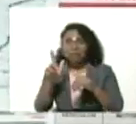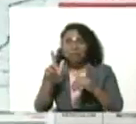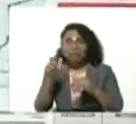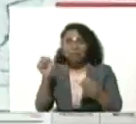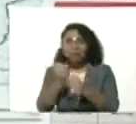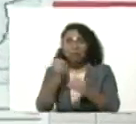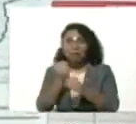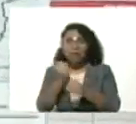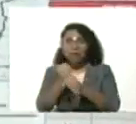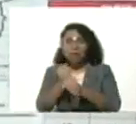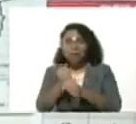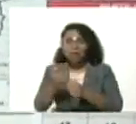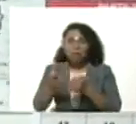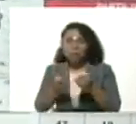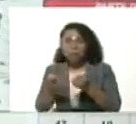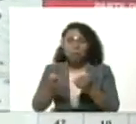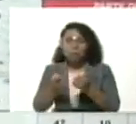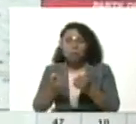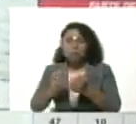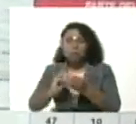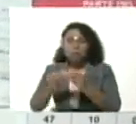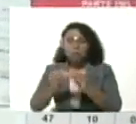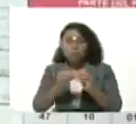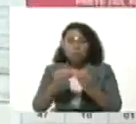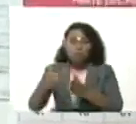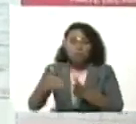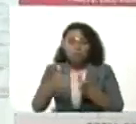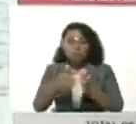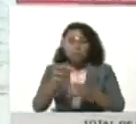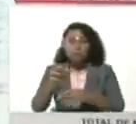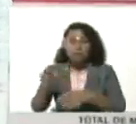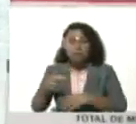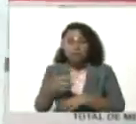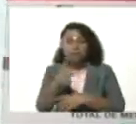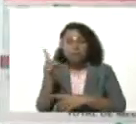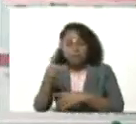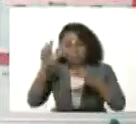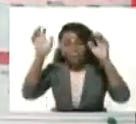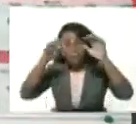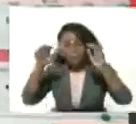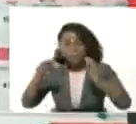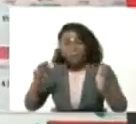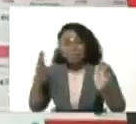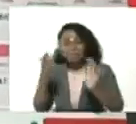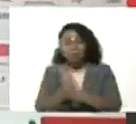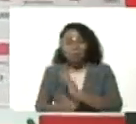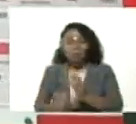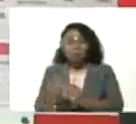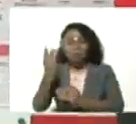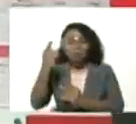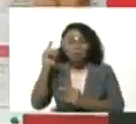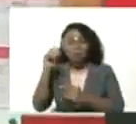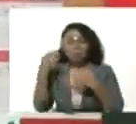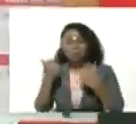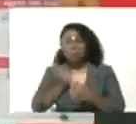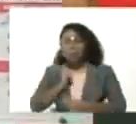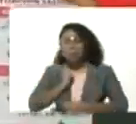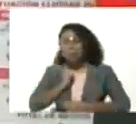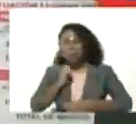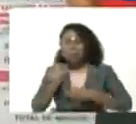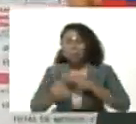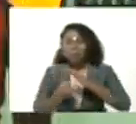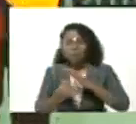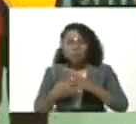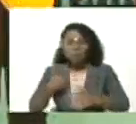trabajaran en la reconducción del cauce del río Chama. Por supuesto, las lluvias, que sobrepasaron las estimaciones de cualquiera de las